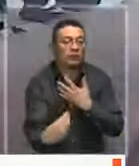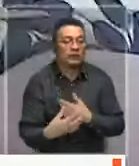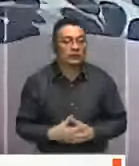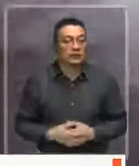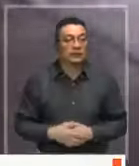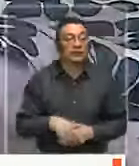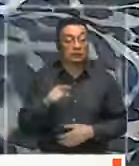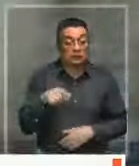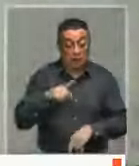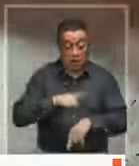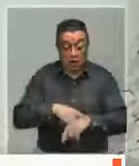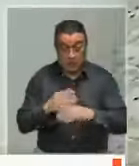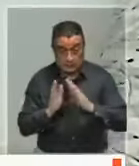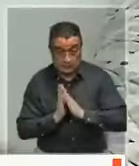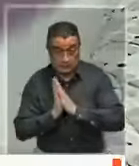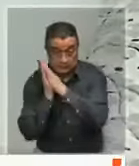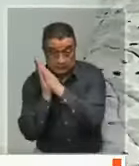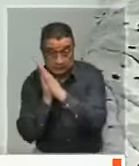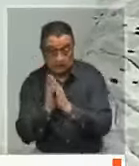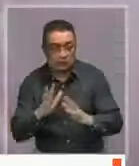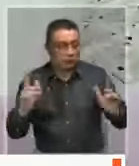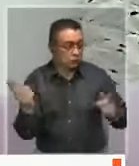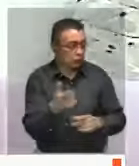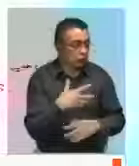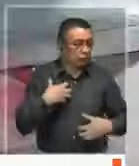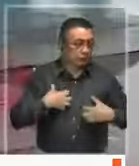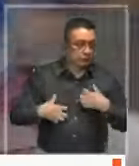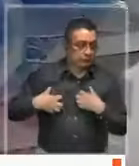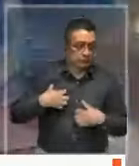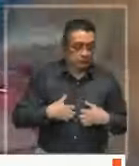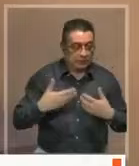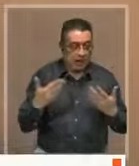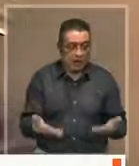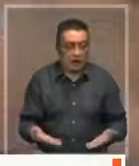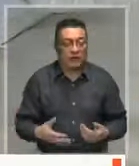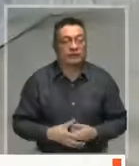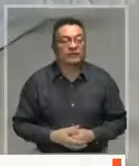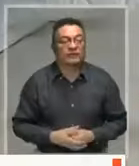que llegue la hora de dormir se ha convertido en un verdadero ritual.